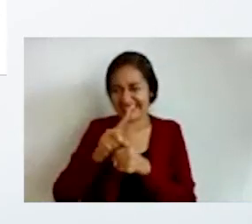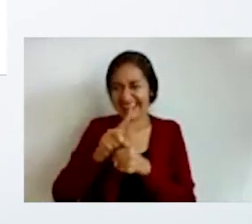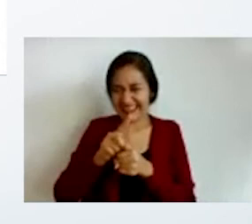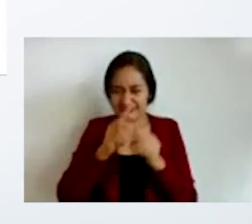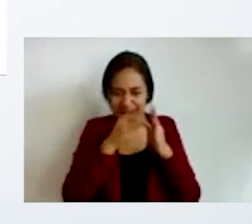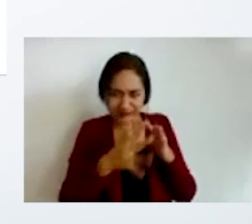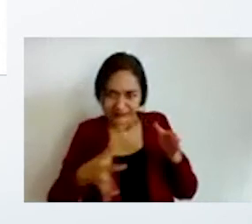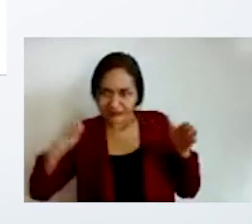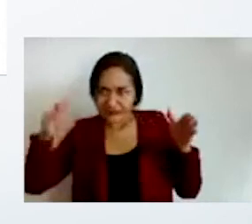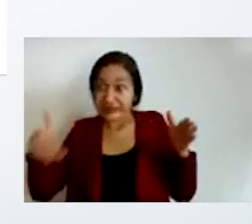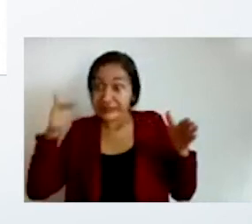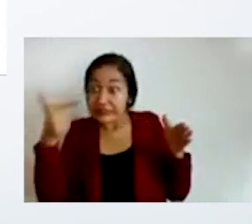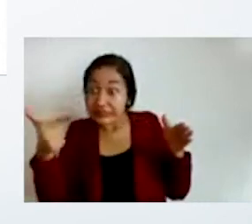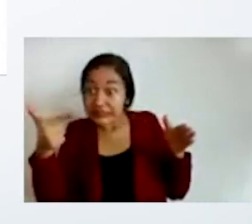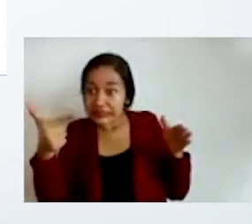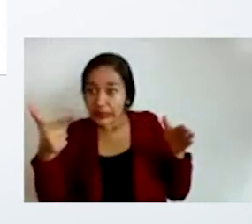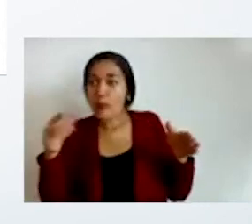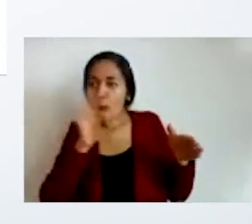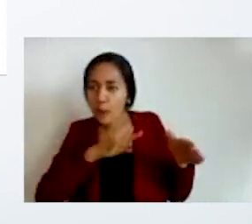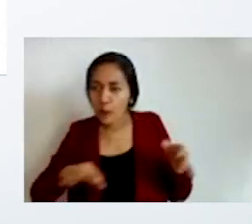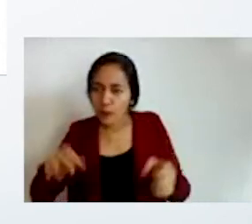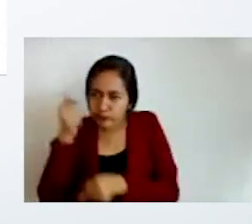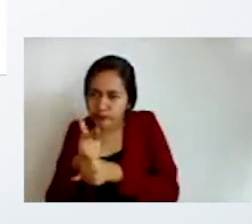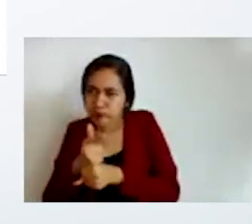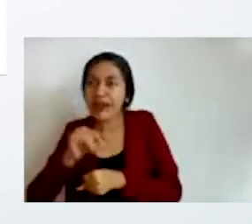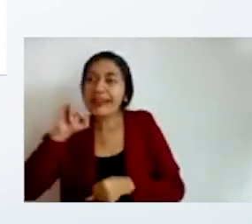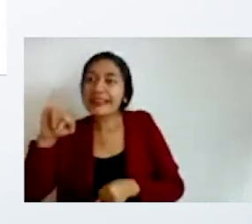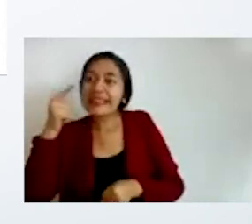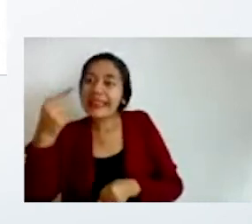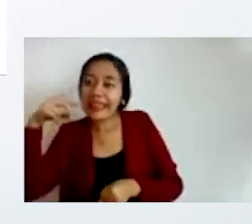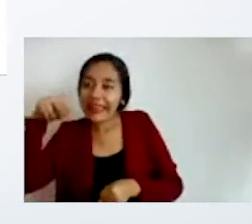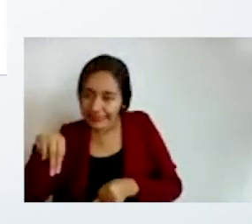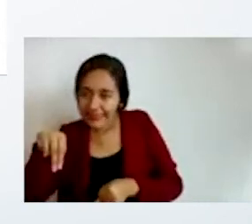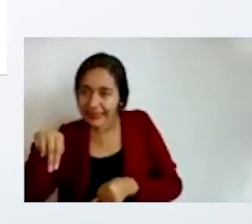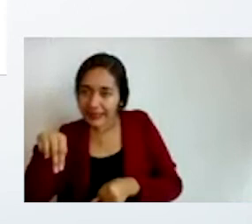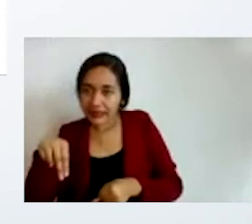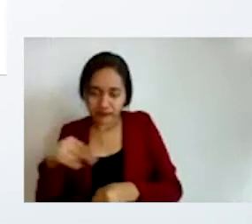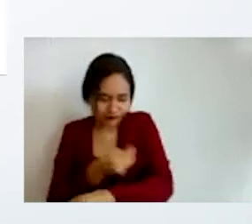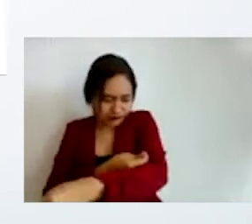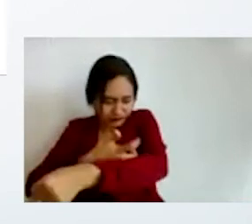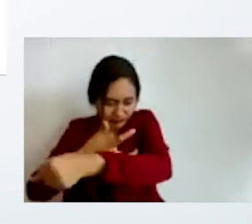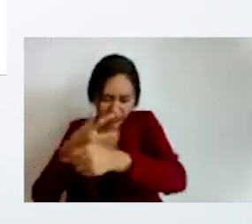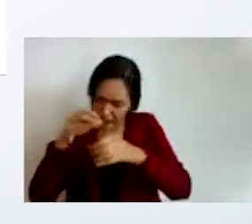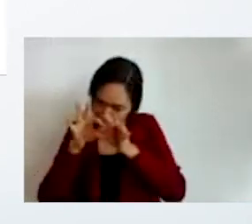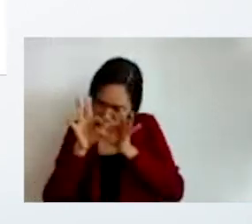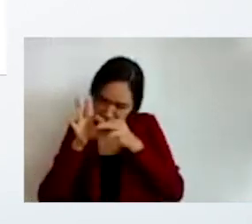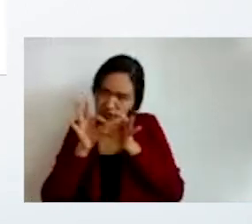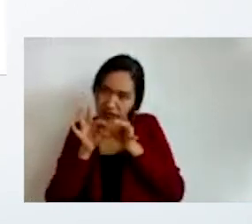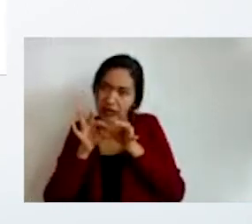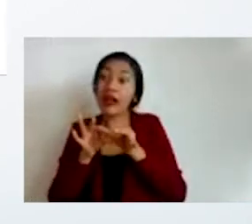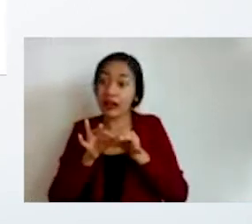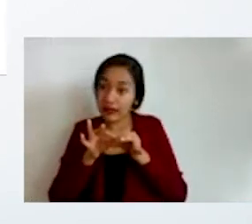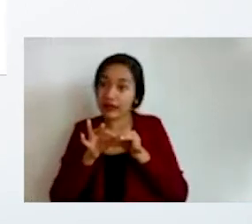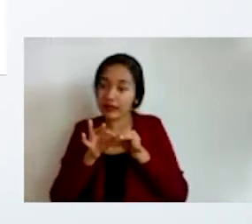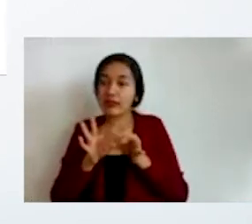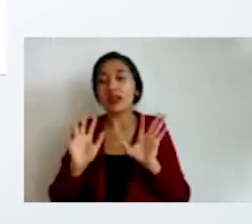entonces reconocer IgM. Pero si entre el día 7 y el día 10, digamos, estamos buscando los